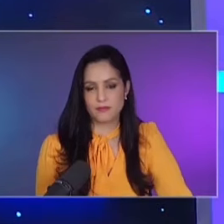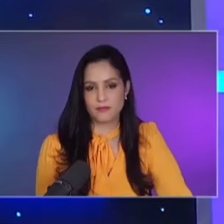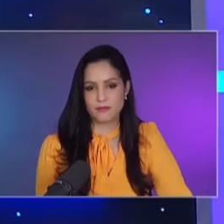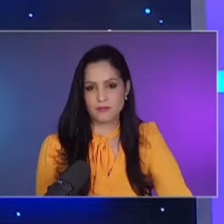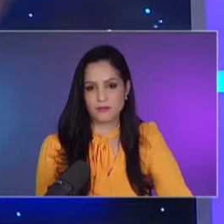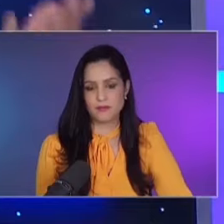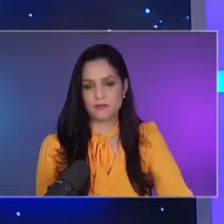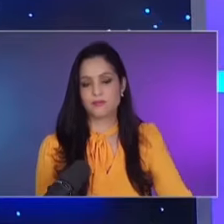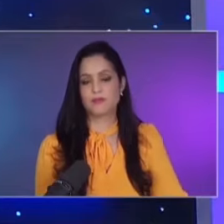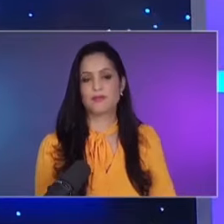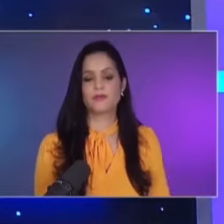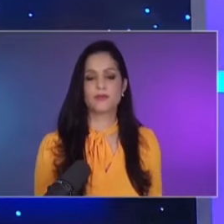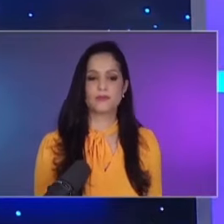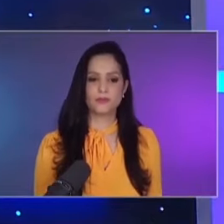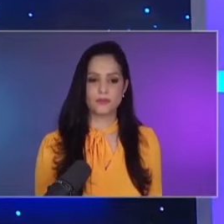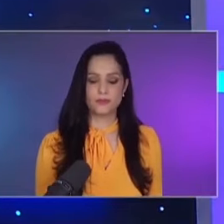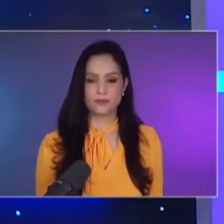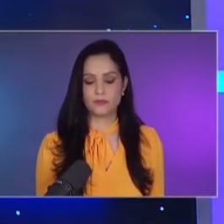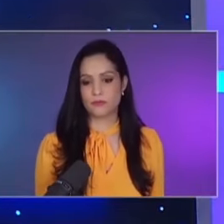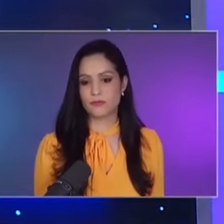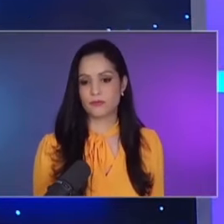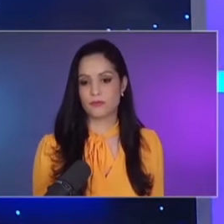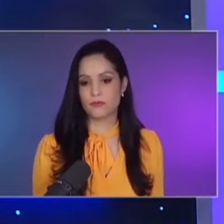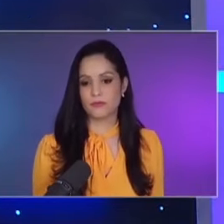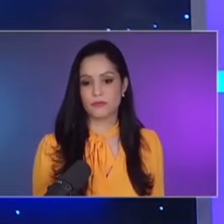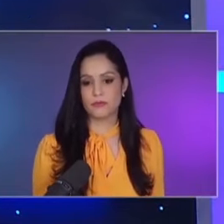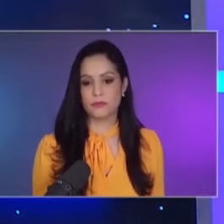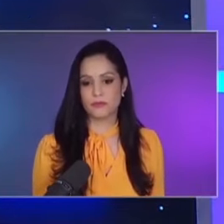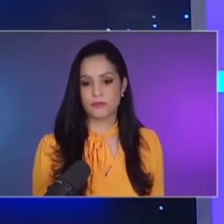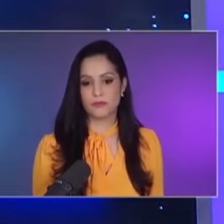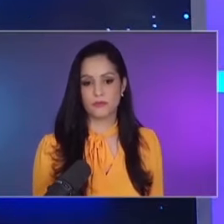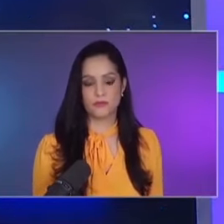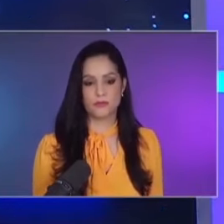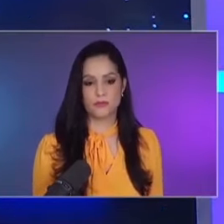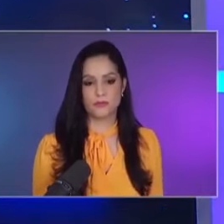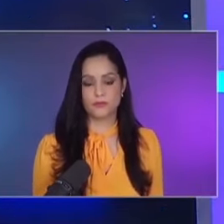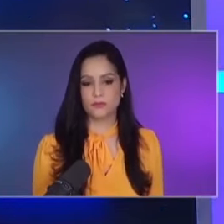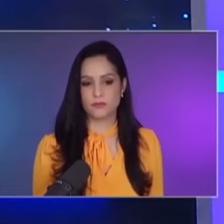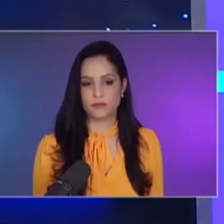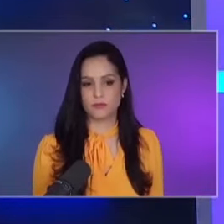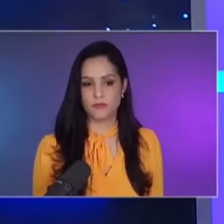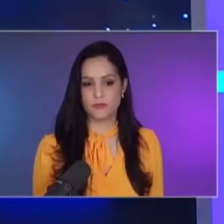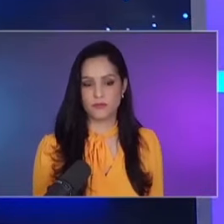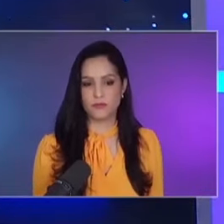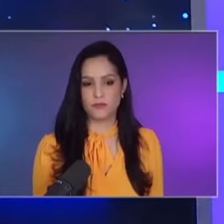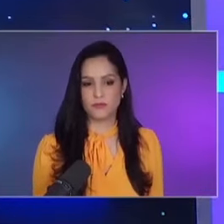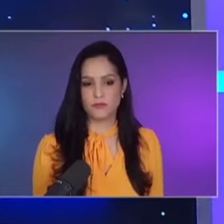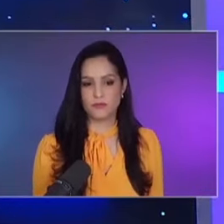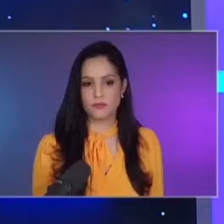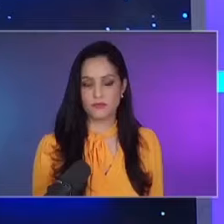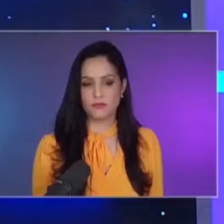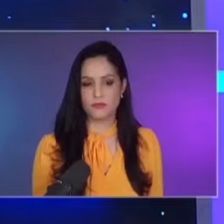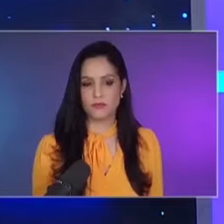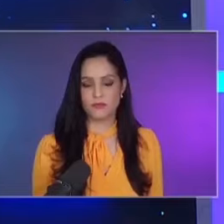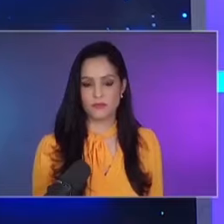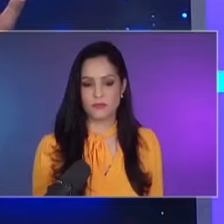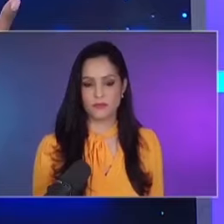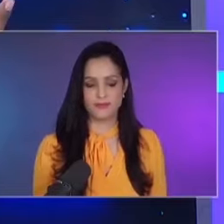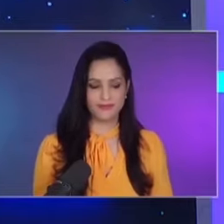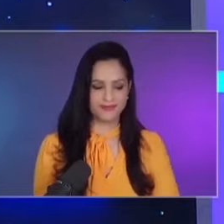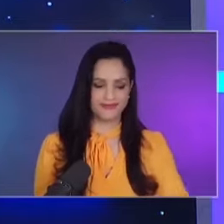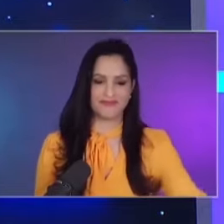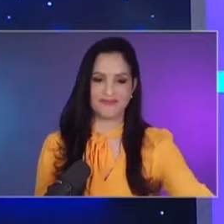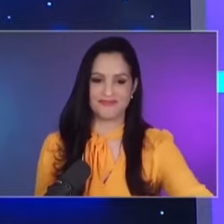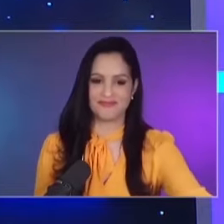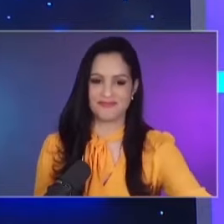hay eh En todos tú lo puedes escribir Sí sí si lo escribo lo firmo el espíritu que hay es de fortalecer la